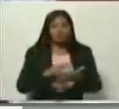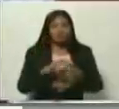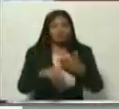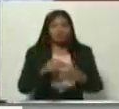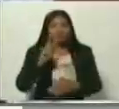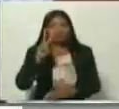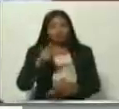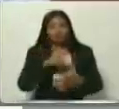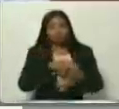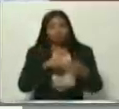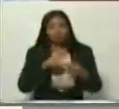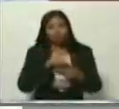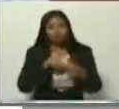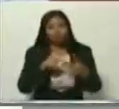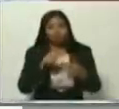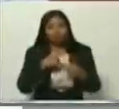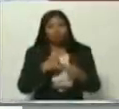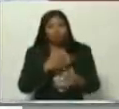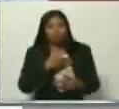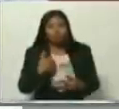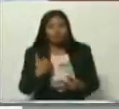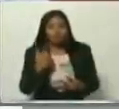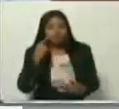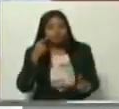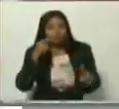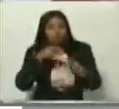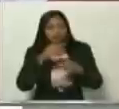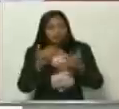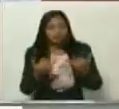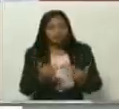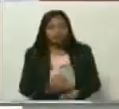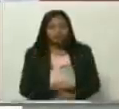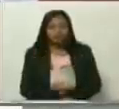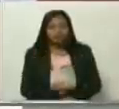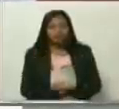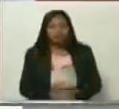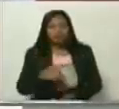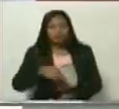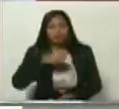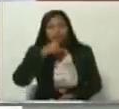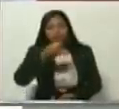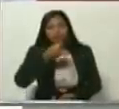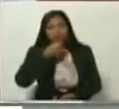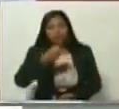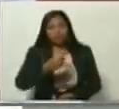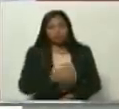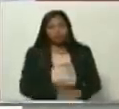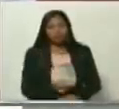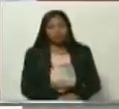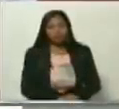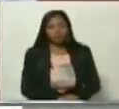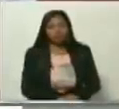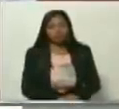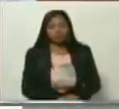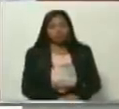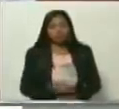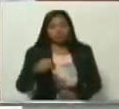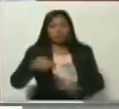dos cosas que quiero resaltar en esta rueda de prensa, en esta